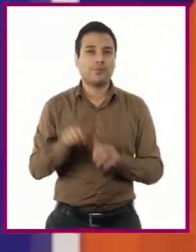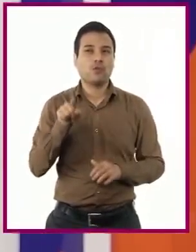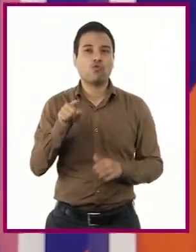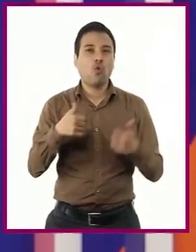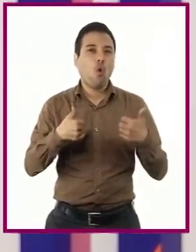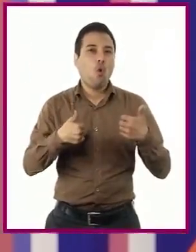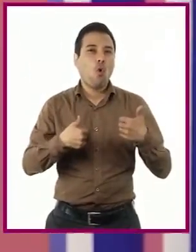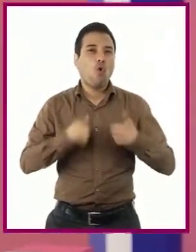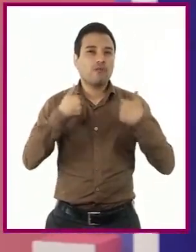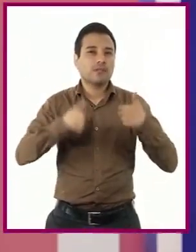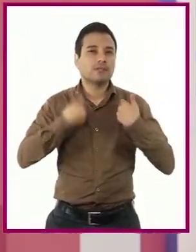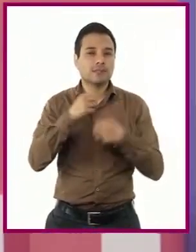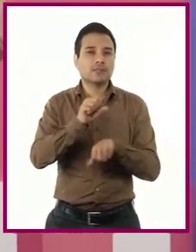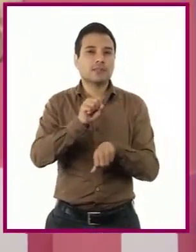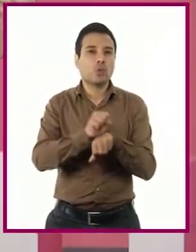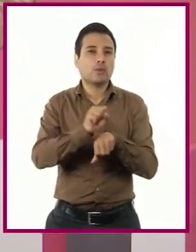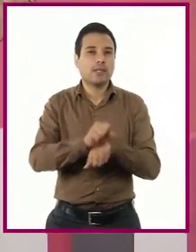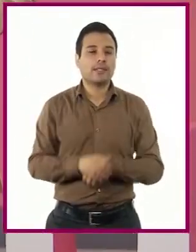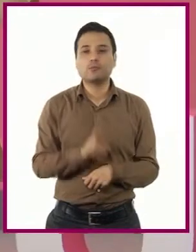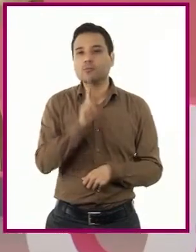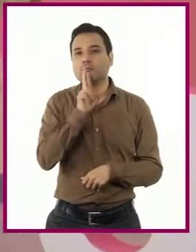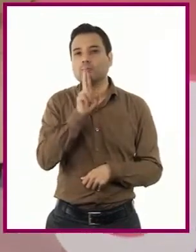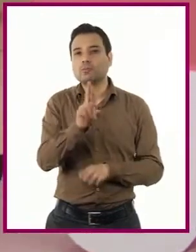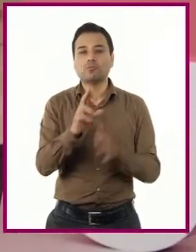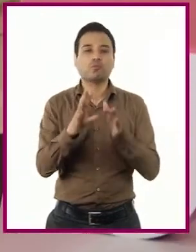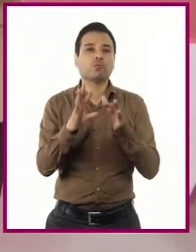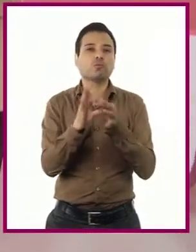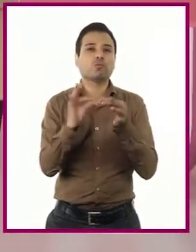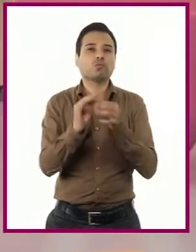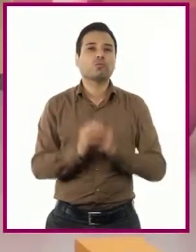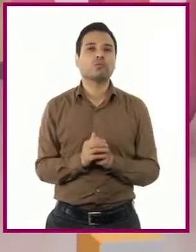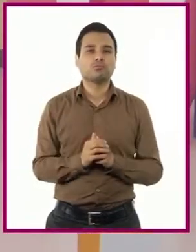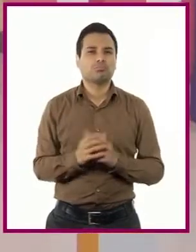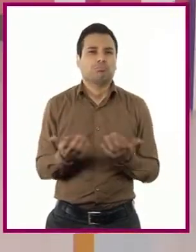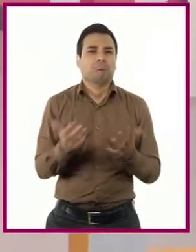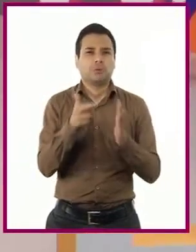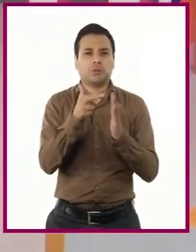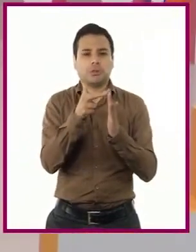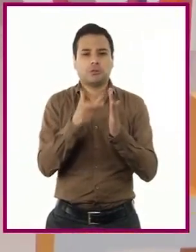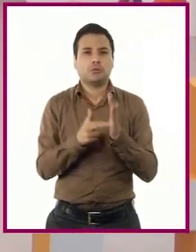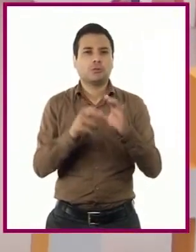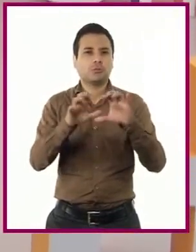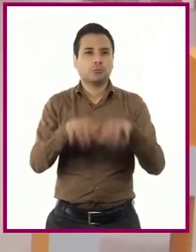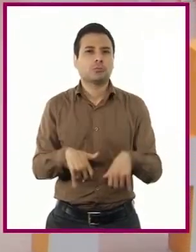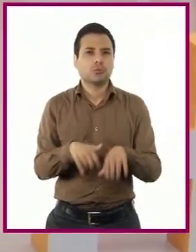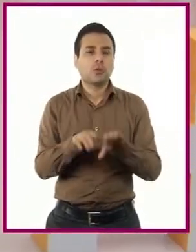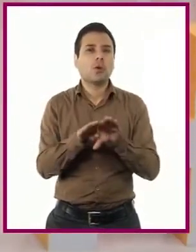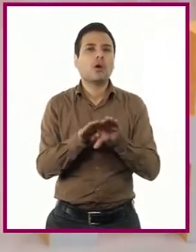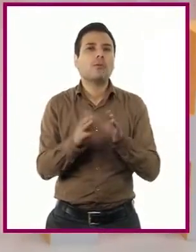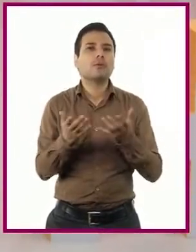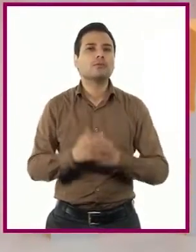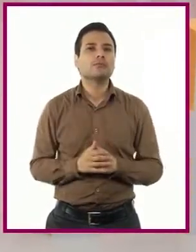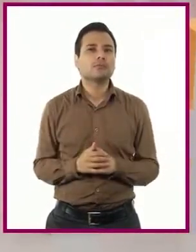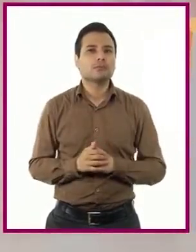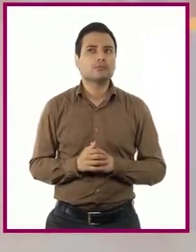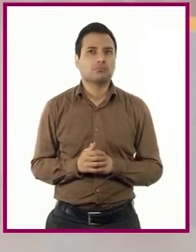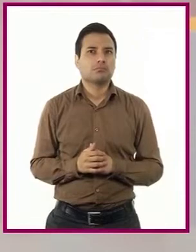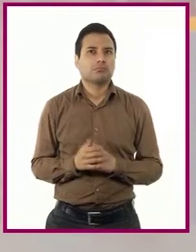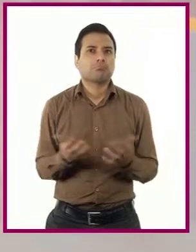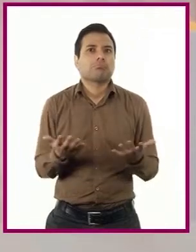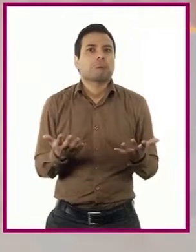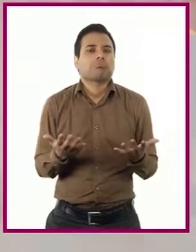secundaria contestan qué elementos les parecen importantes para la redacción de un reglamento deportivo? y cómo lo